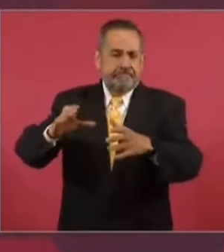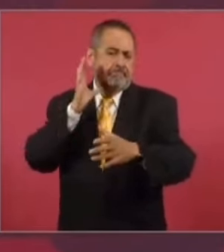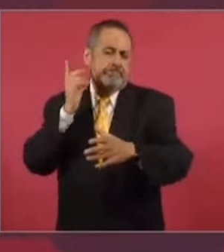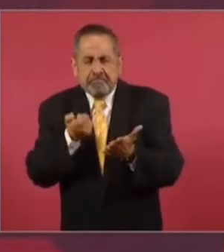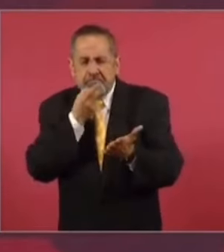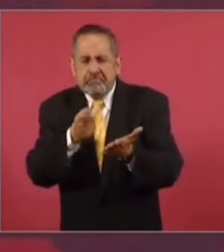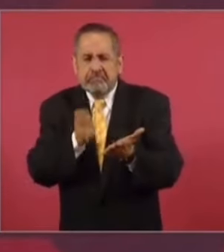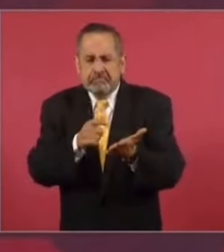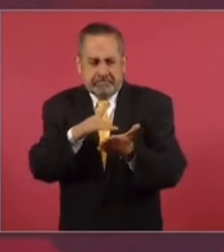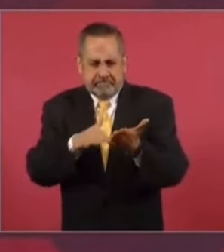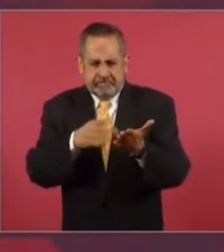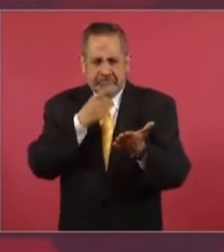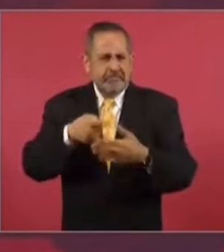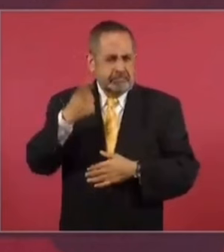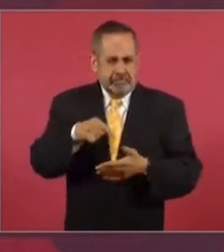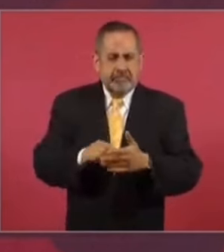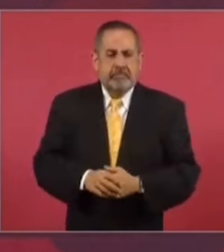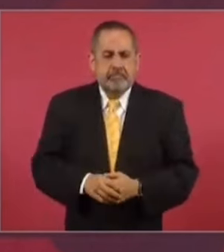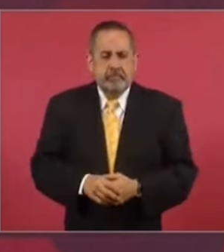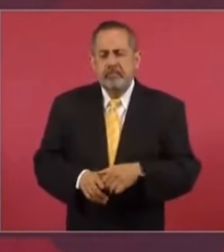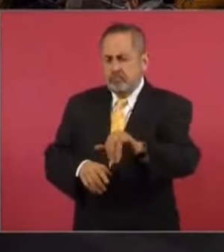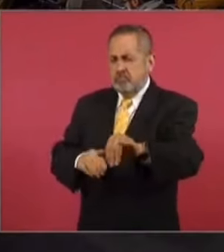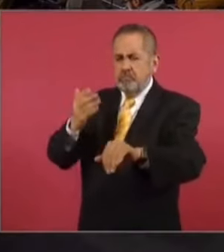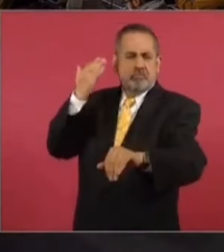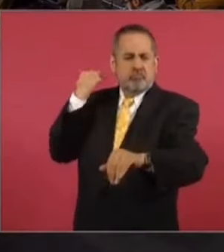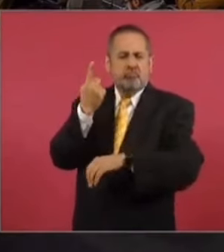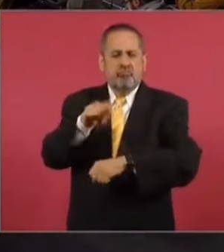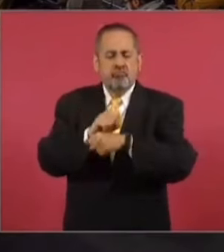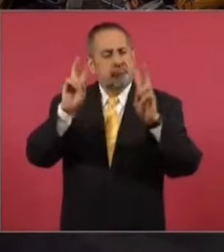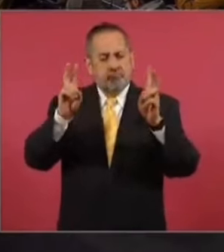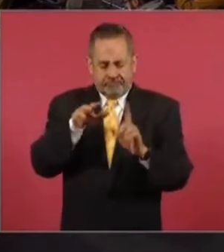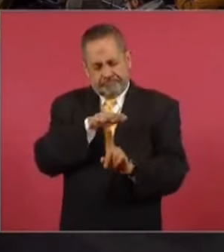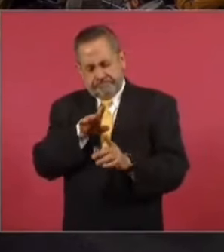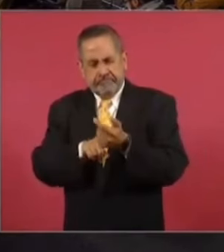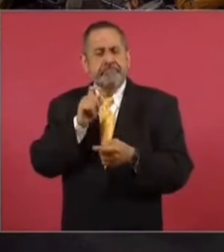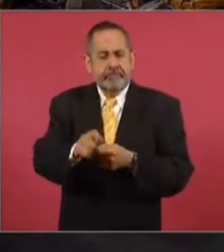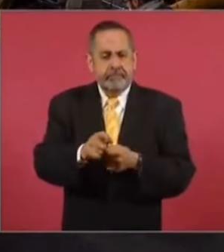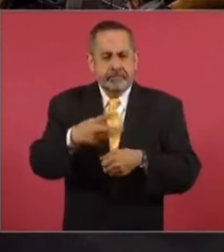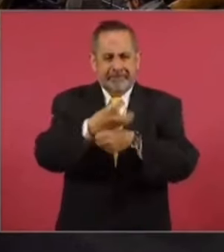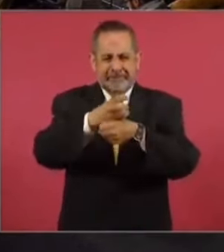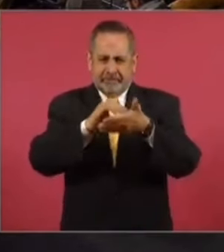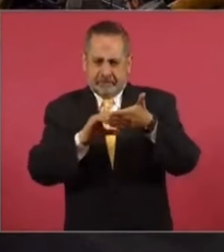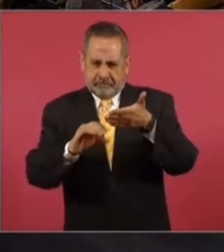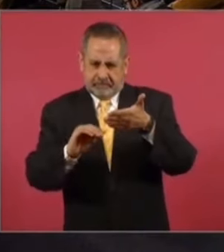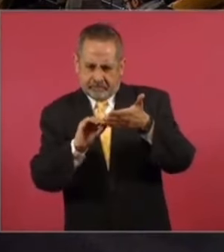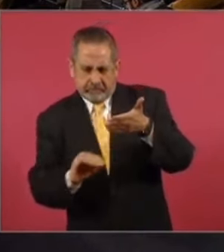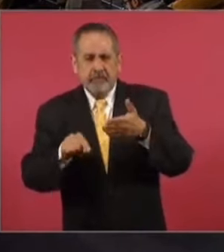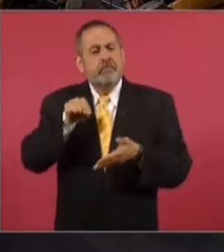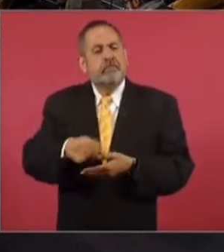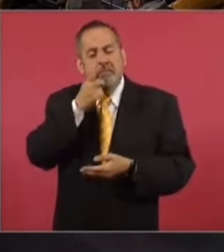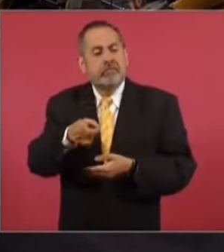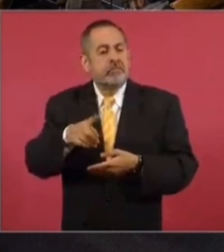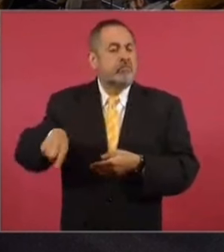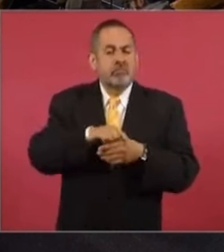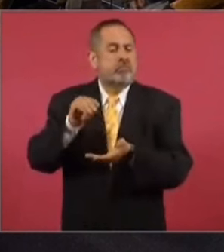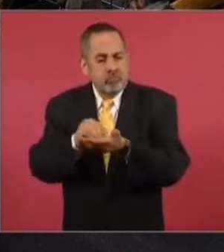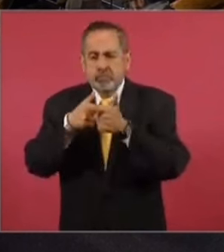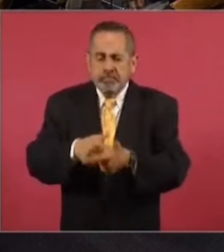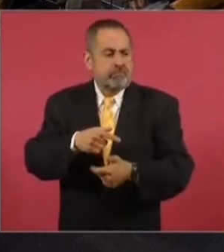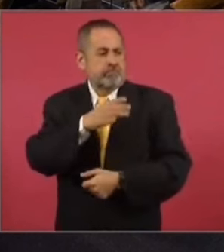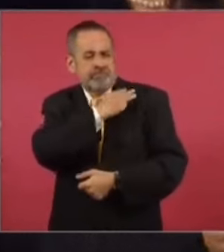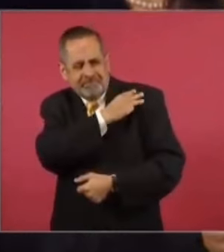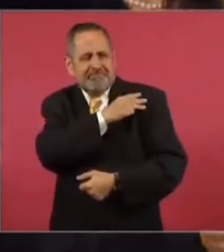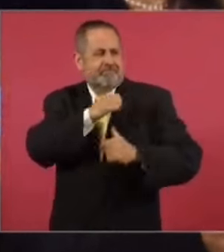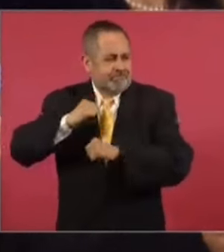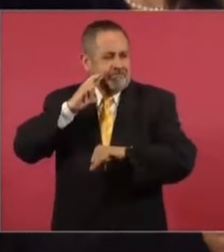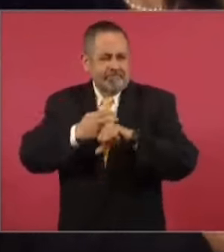sobre interpretar ese mandato. Sí, la semana pasada fue el tema de la interpretación del tercero transitorio, que lo que habla es de que se mantengan las prestaciones, los rangos